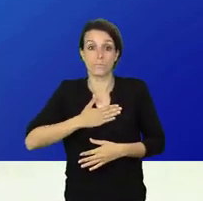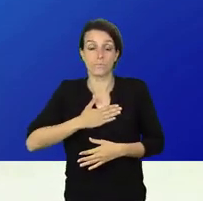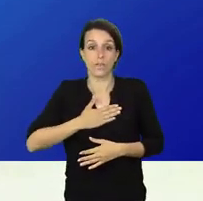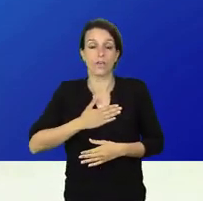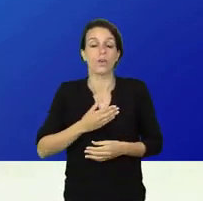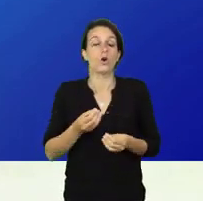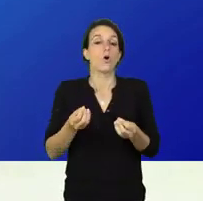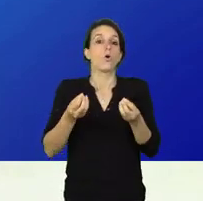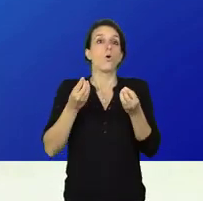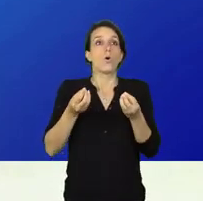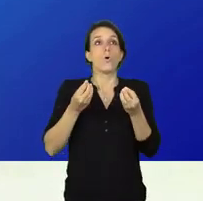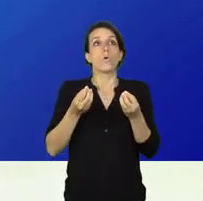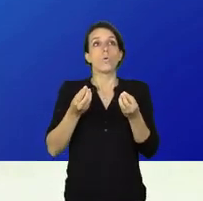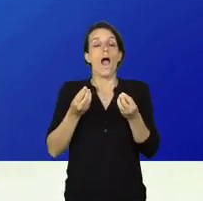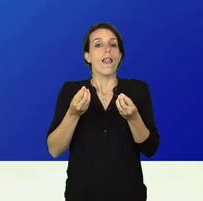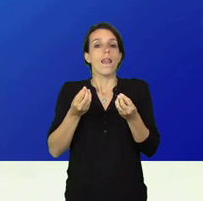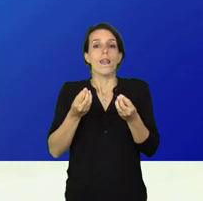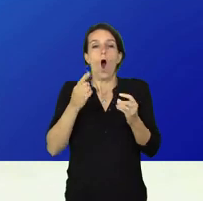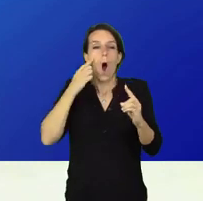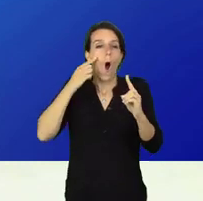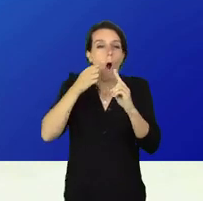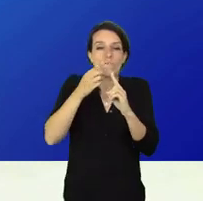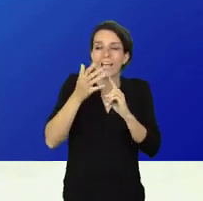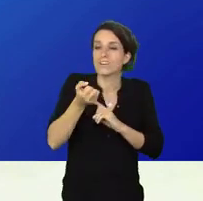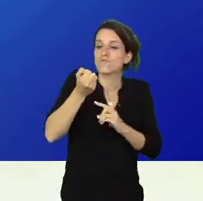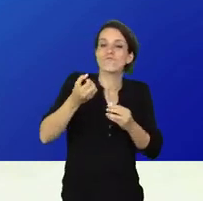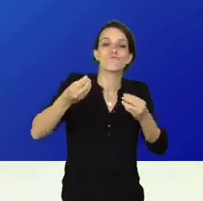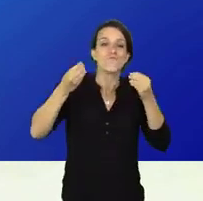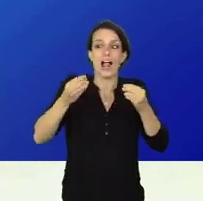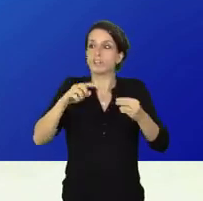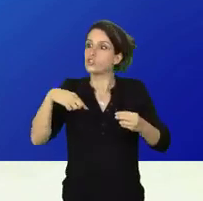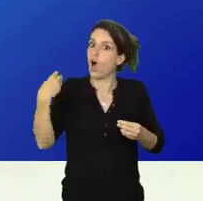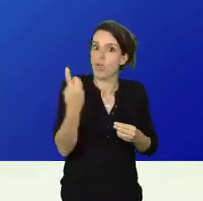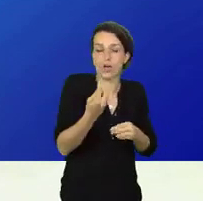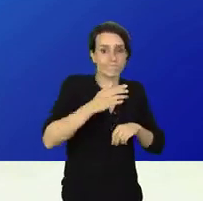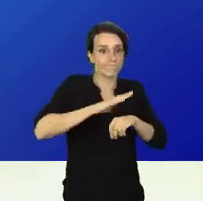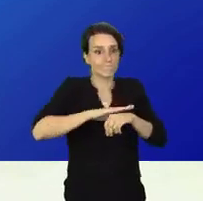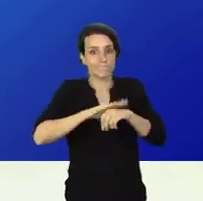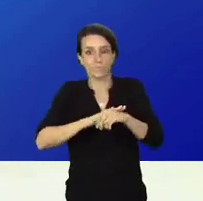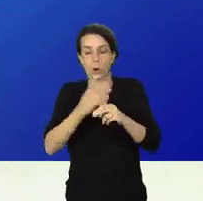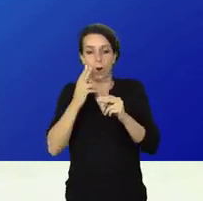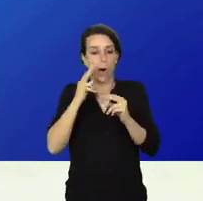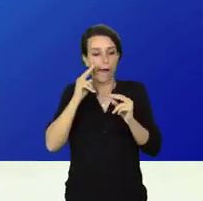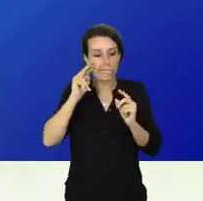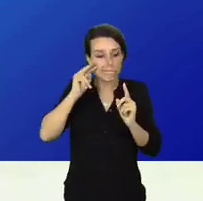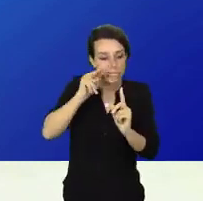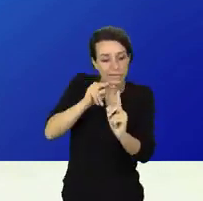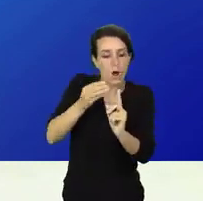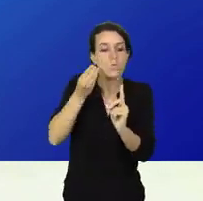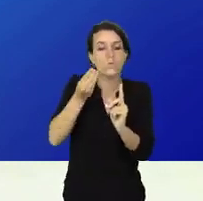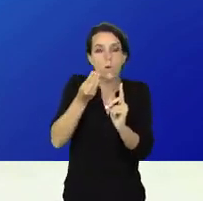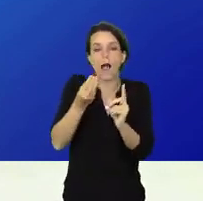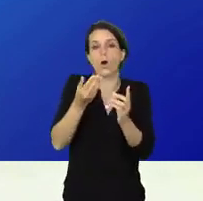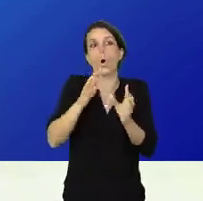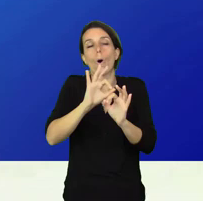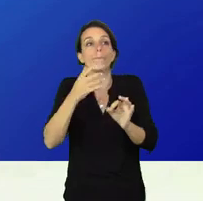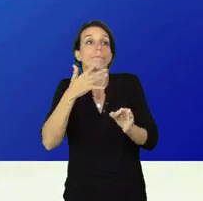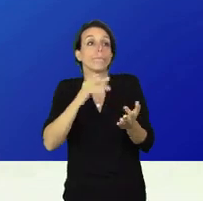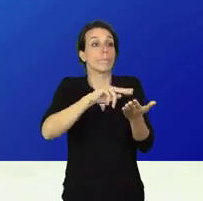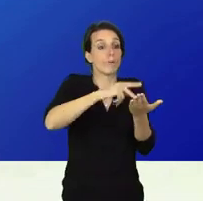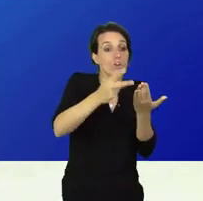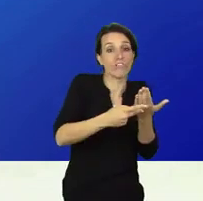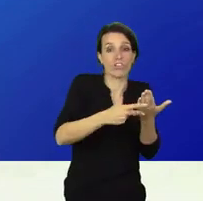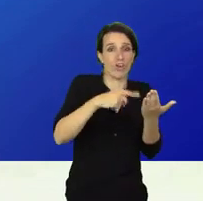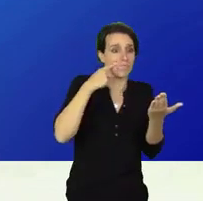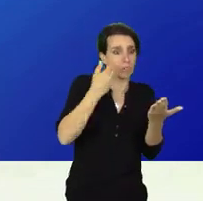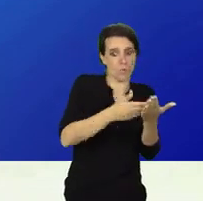Bien, ¿cuál es digamos, el foco común o el enfoque que se trata de tener sobre todos estos proyectos por